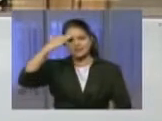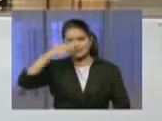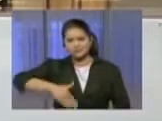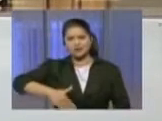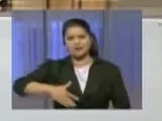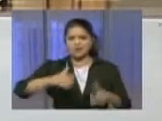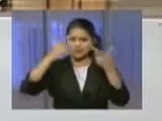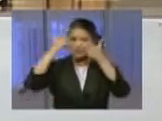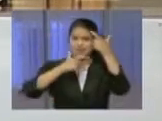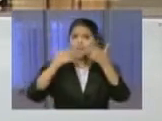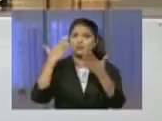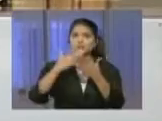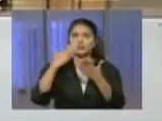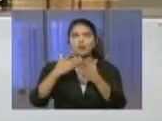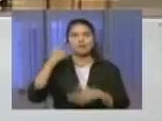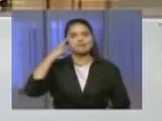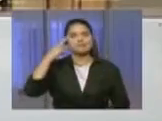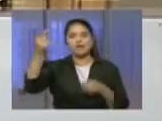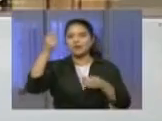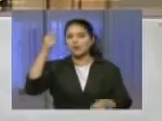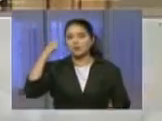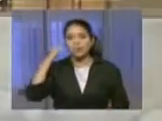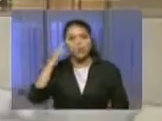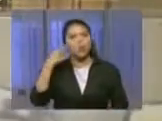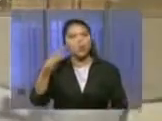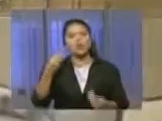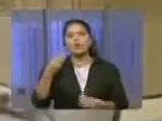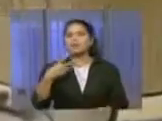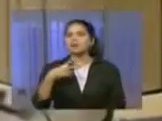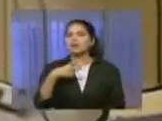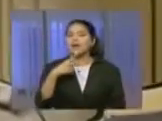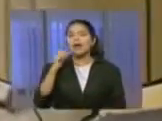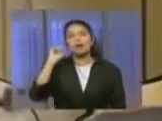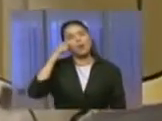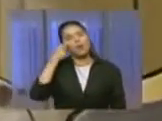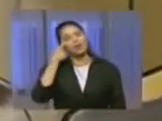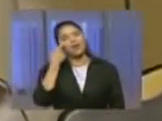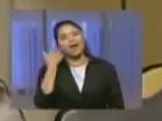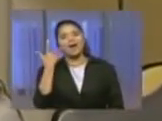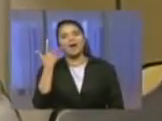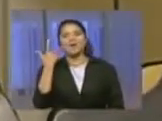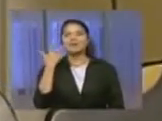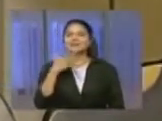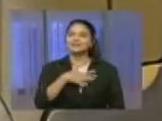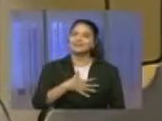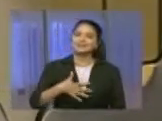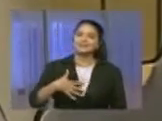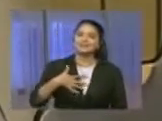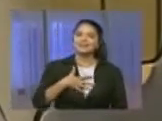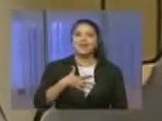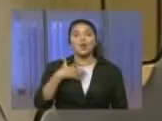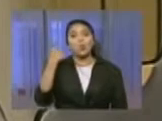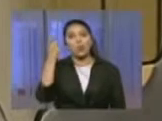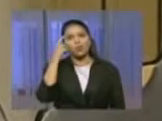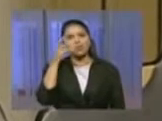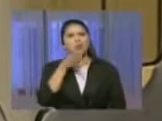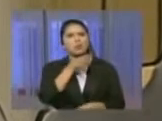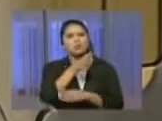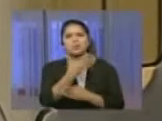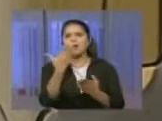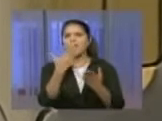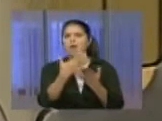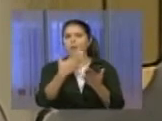Cadete olvidable Chávez Cadete Cómo disfrutaba él recordando lo que fueron sus días de Cadete